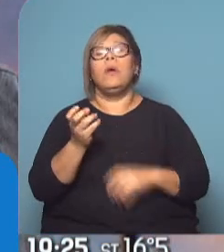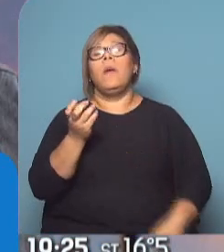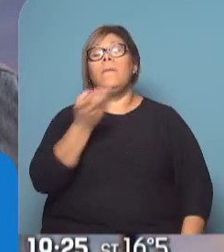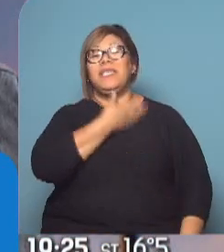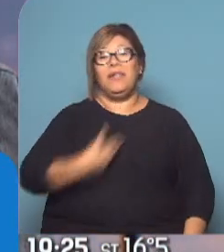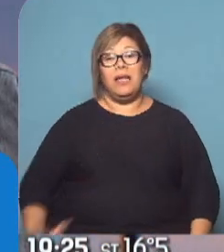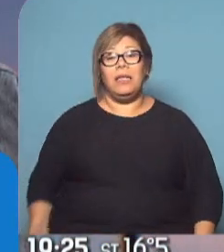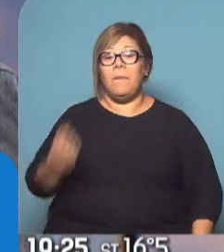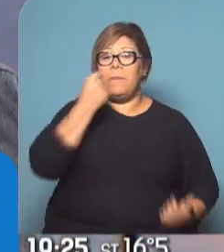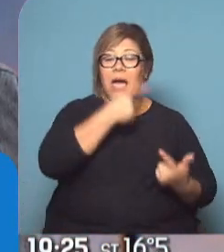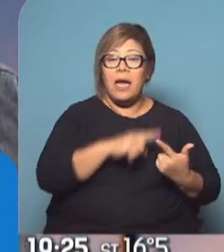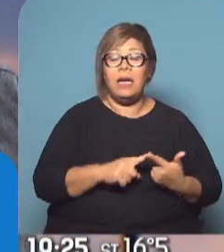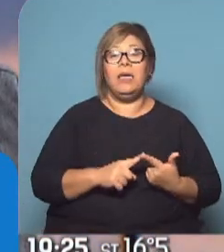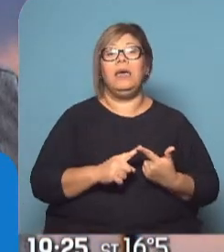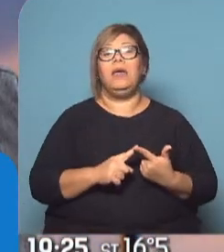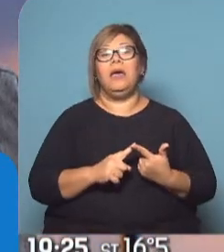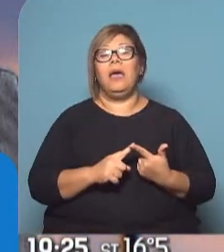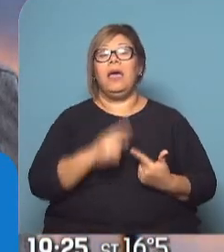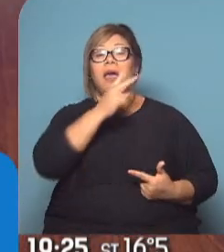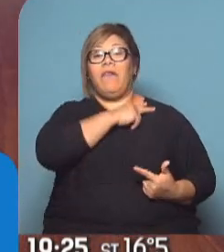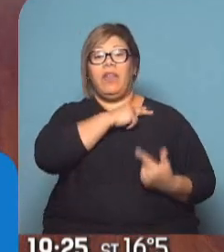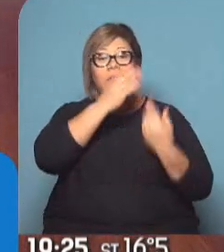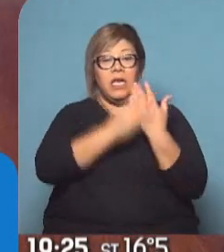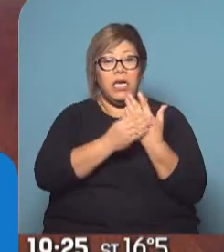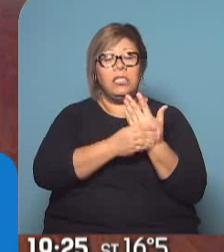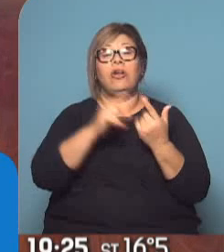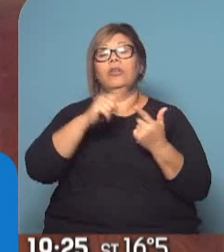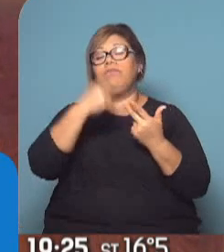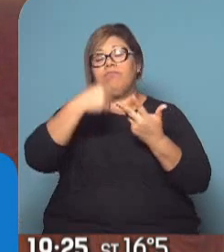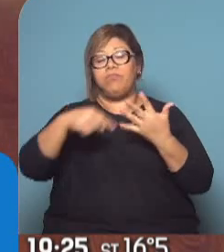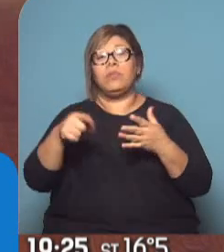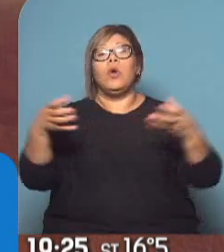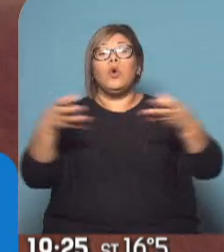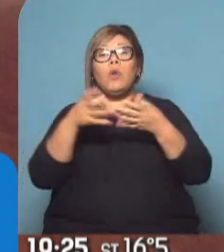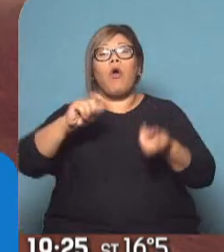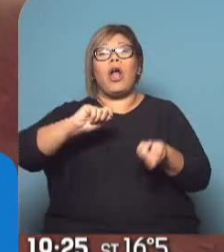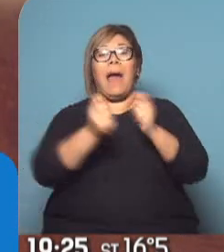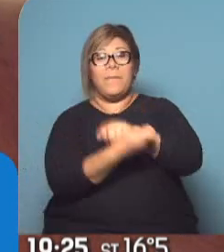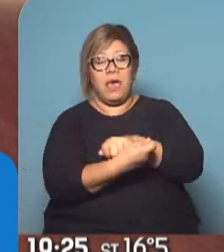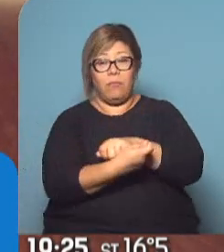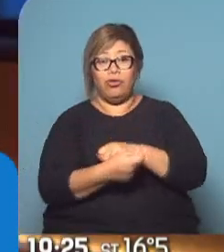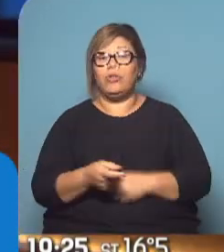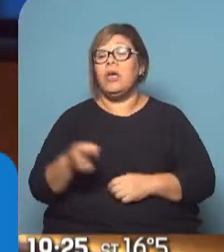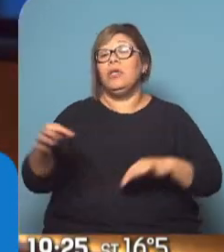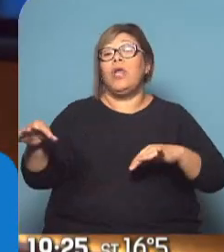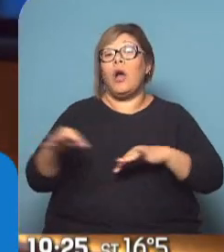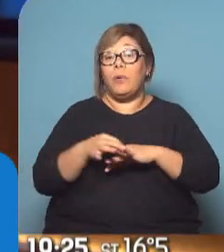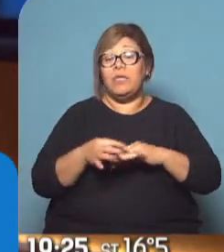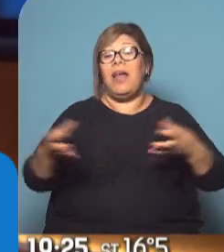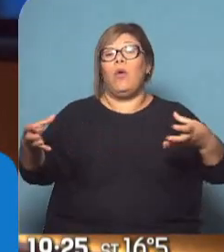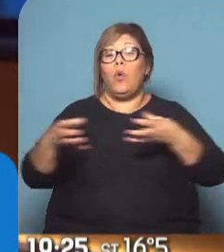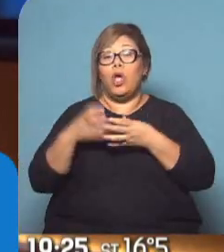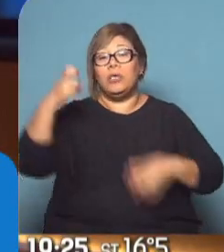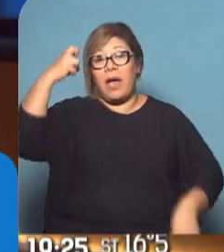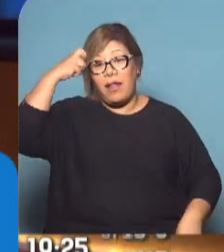del interior cómo está el radicalismo en ese vínculo dentro de cambiemos sin duda que esto demuestra el compromiso de la unión cívica radical de